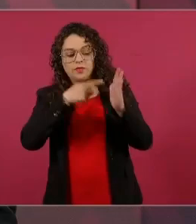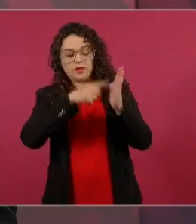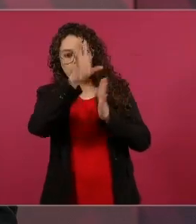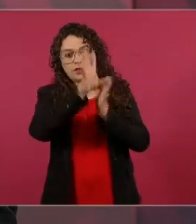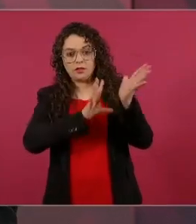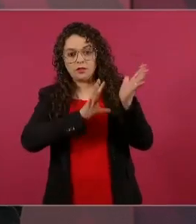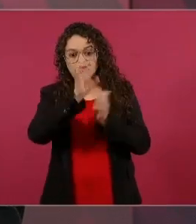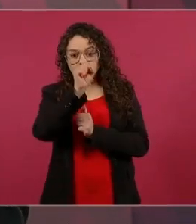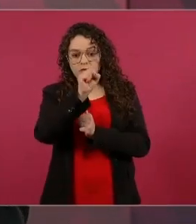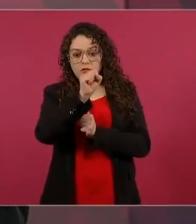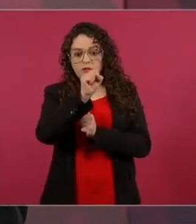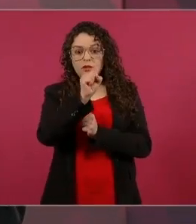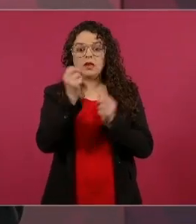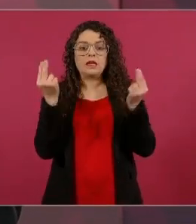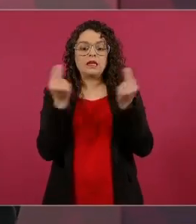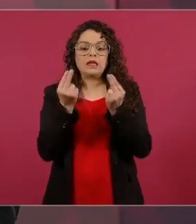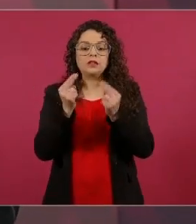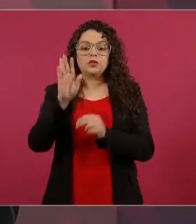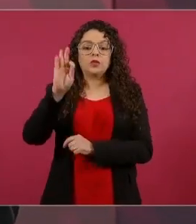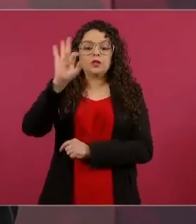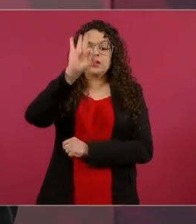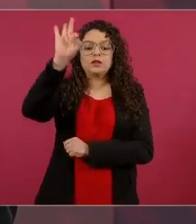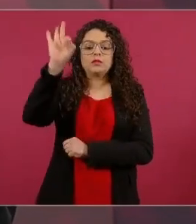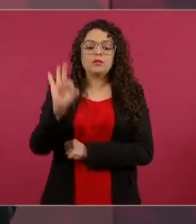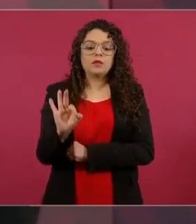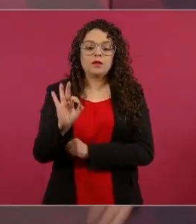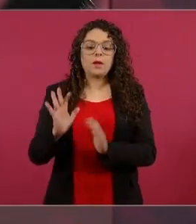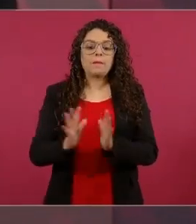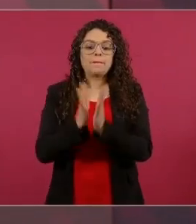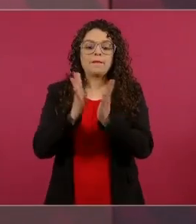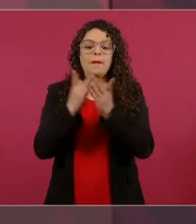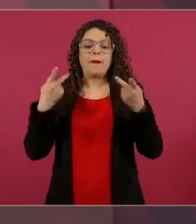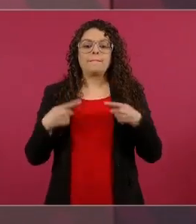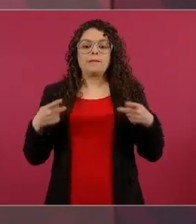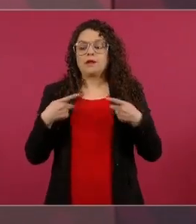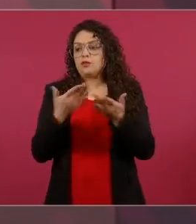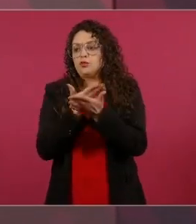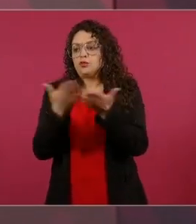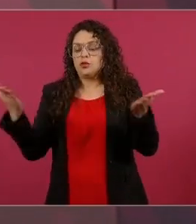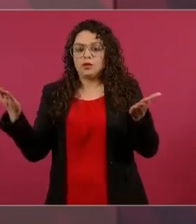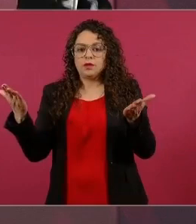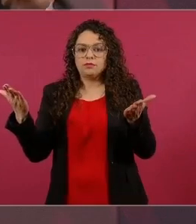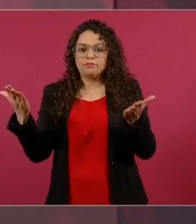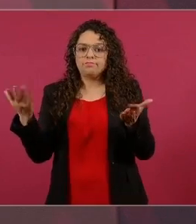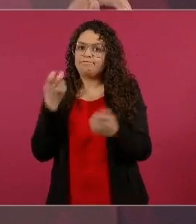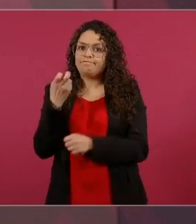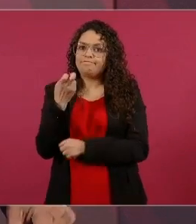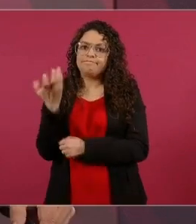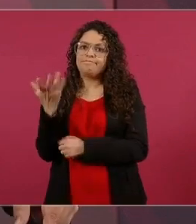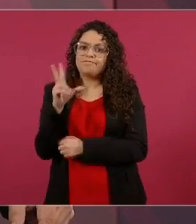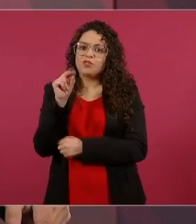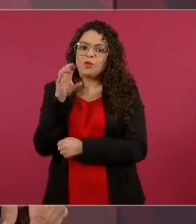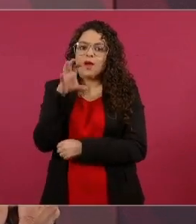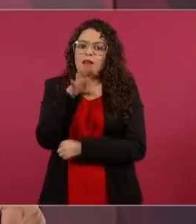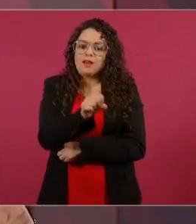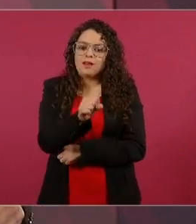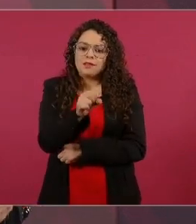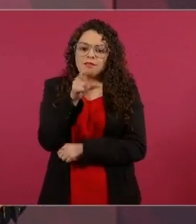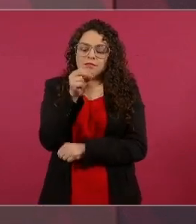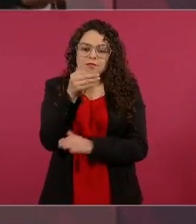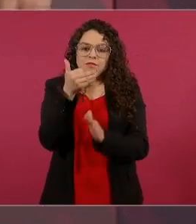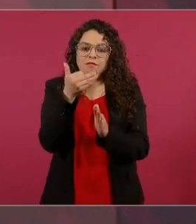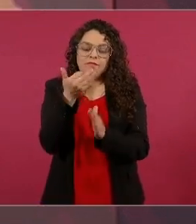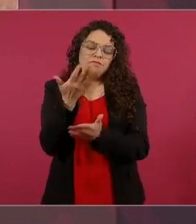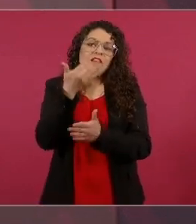Constitución se requiere el 40% de participación de los ciudadanos Por eso ahora Estamos bajando